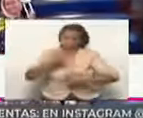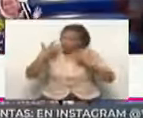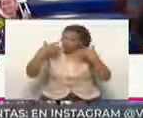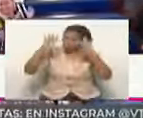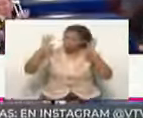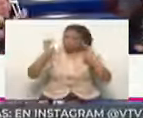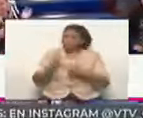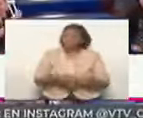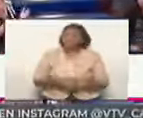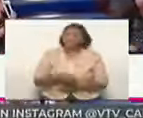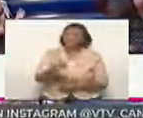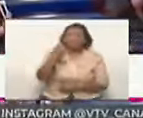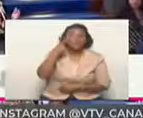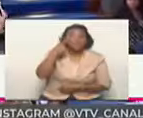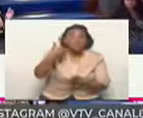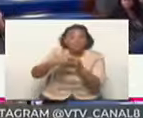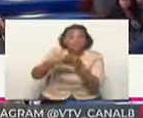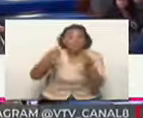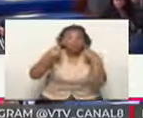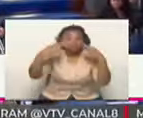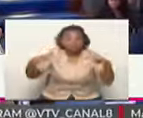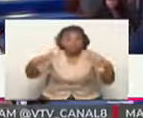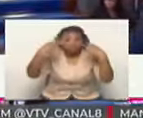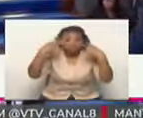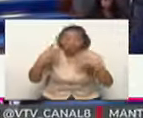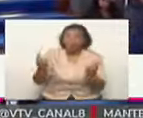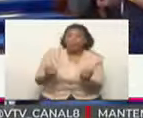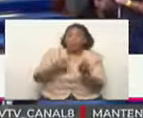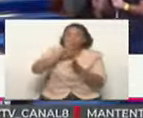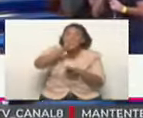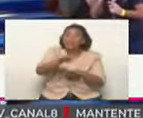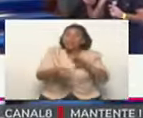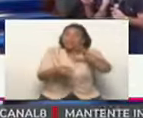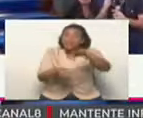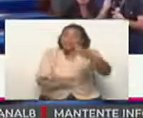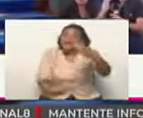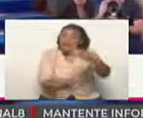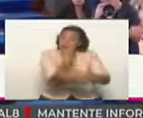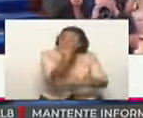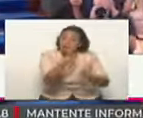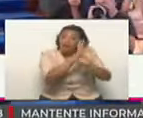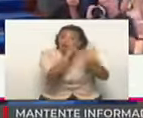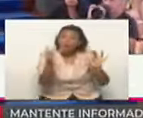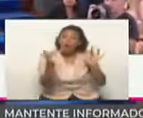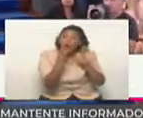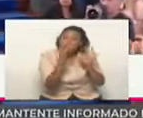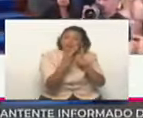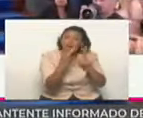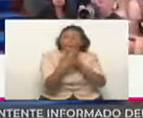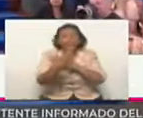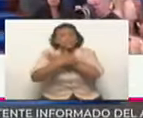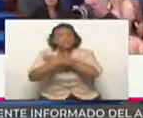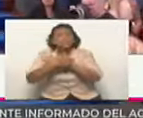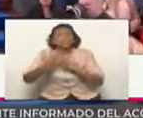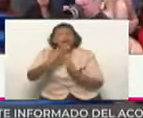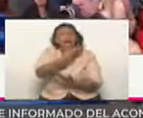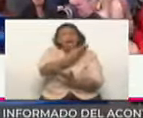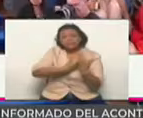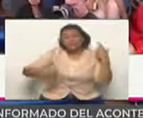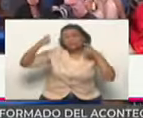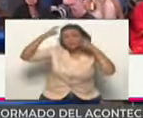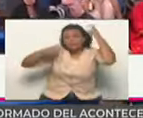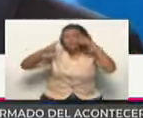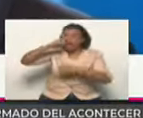Bueno, para que ustedes vean cómo paso a paso vamos construyendo. A mí me decía el comandante Chávez, en